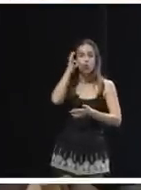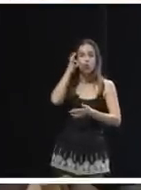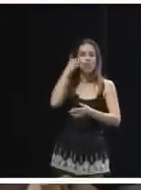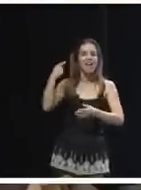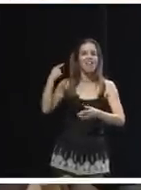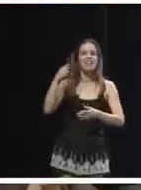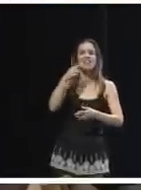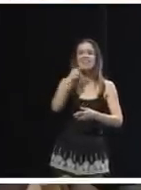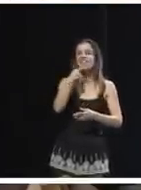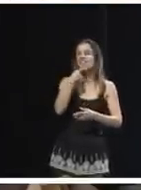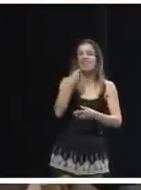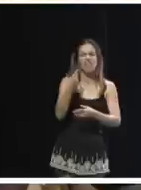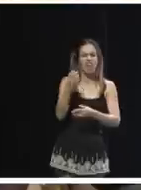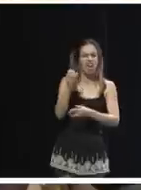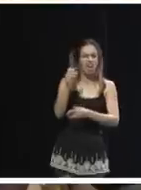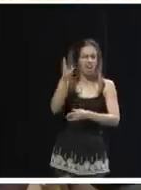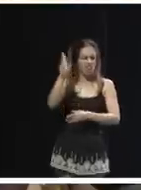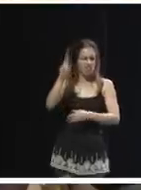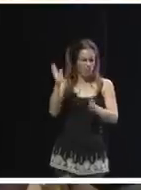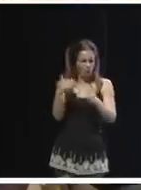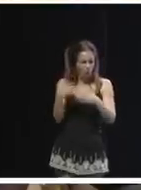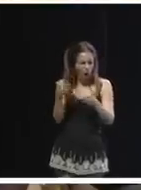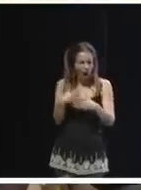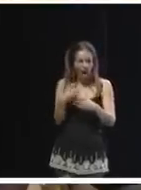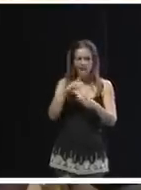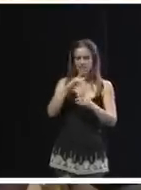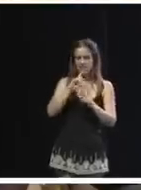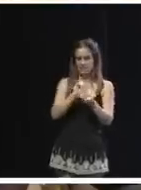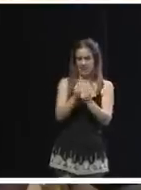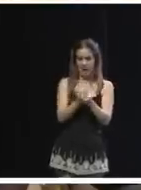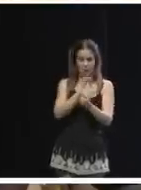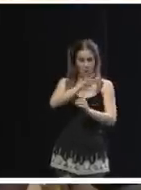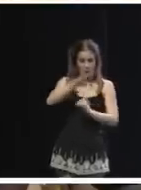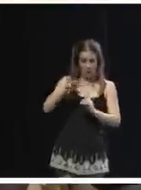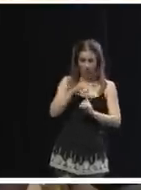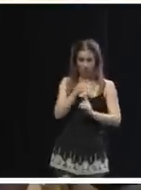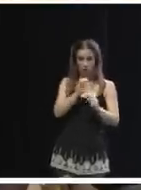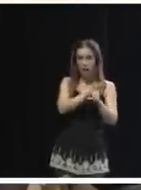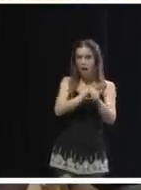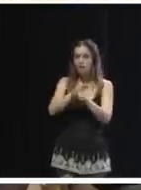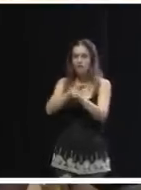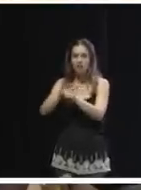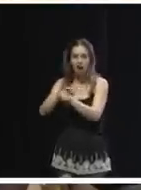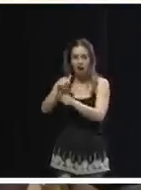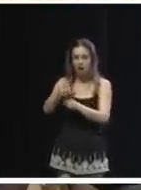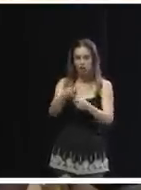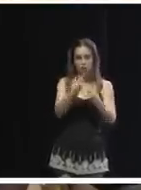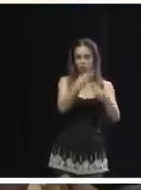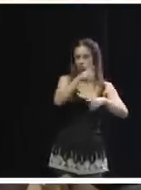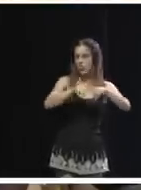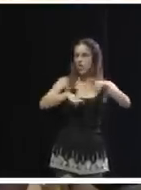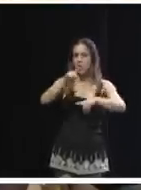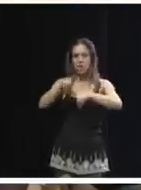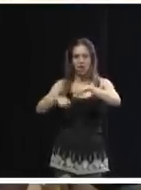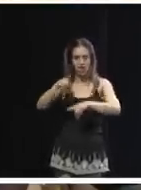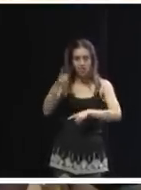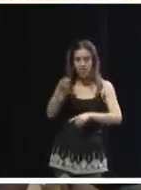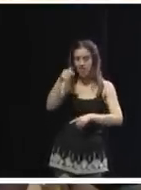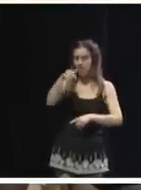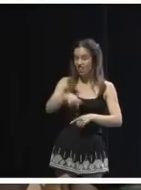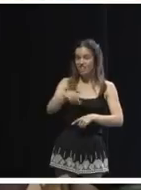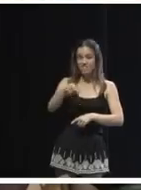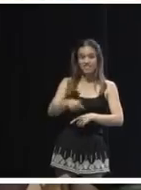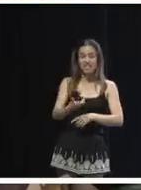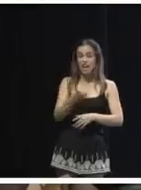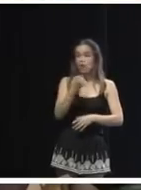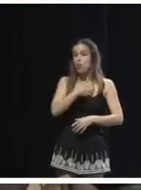climático. Una ola de calor que va por barrios, que hace que haya gente que no tenga dignidad ni pueda vivir ni